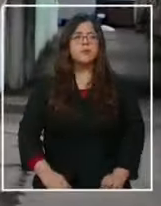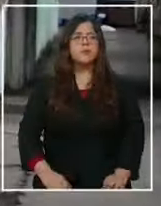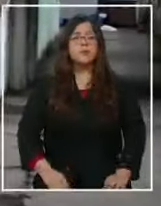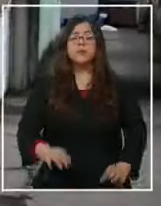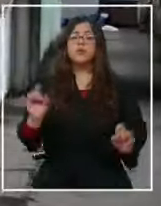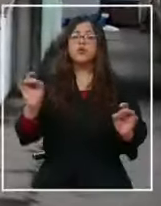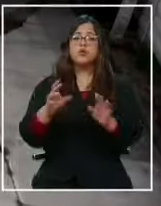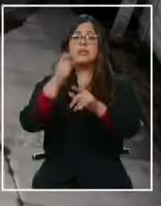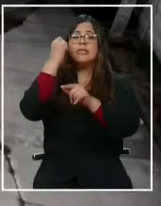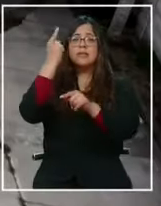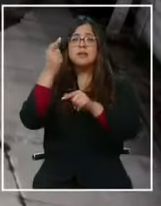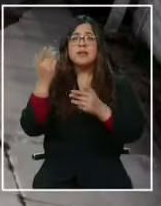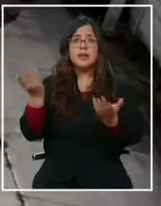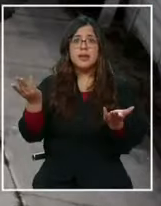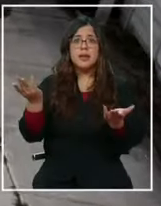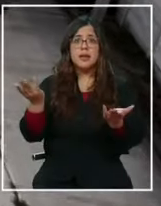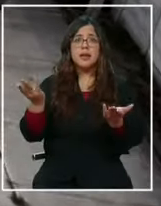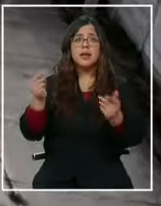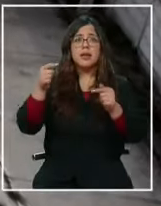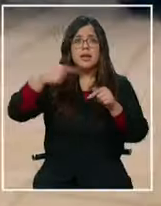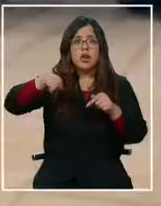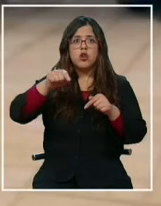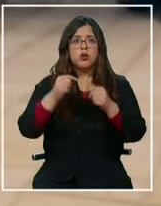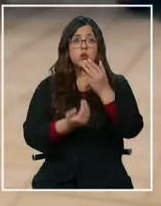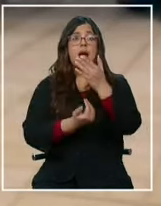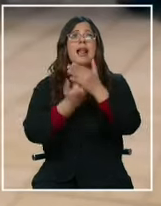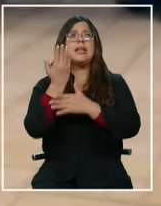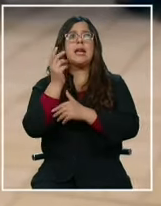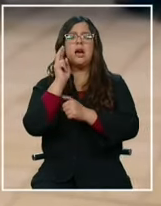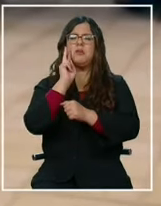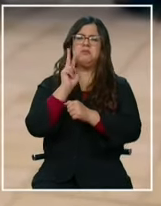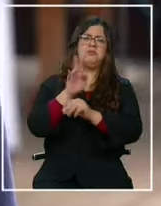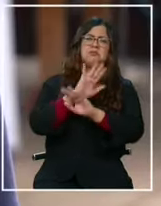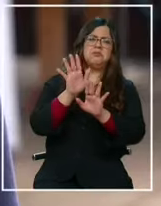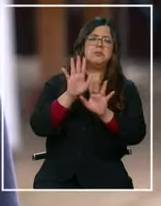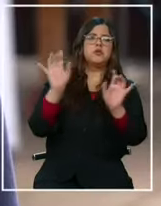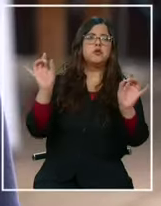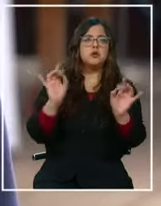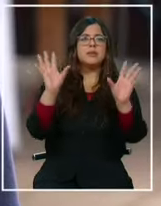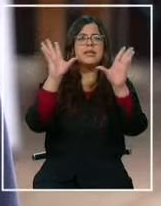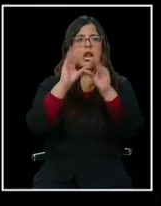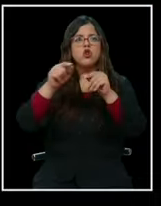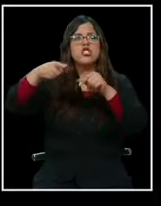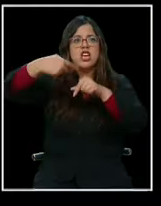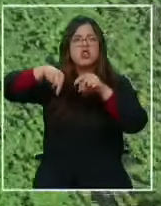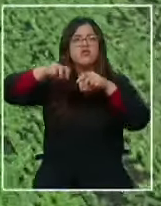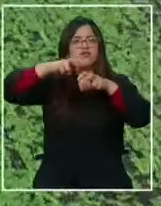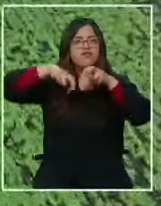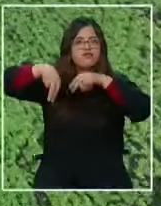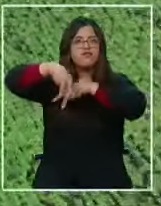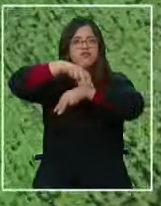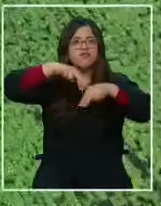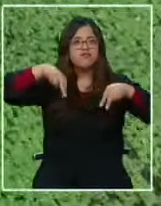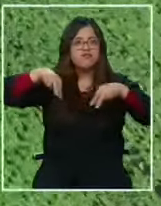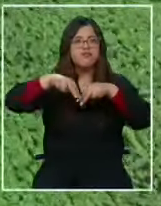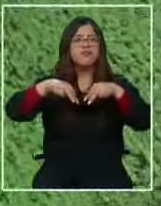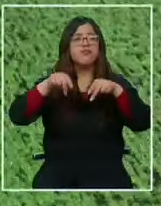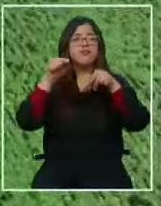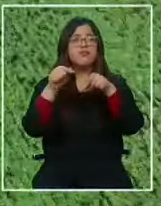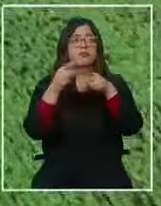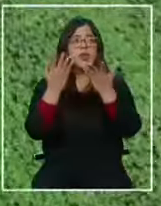que se sabe aquí es que ellos no aparecían durante el día. El movimiento era permanentemente en la noche. Oculto